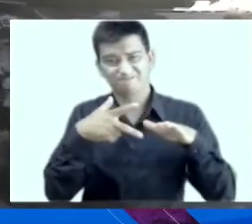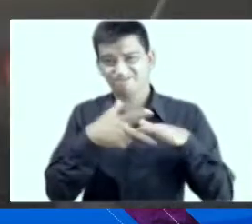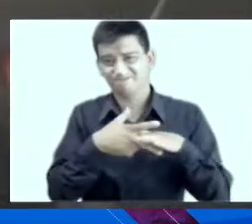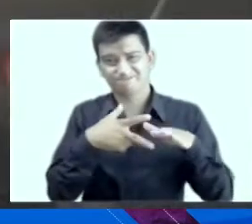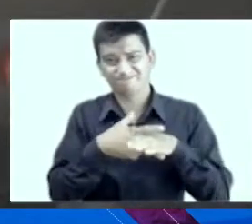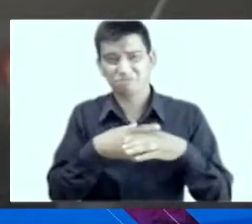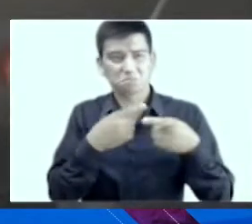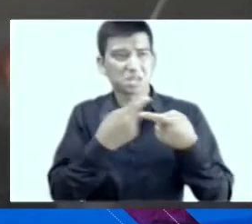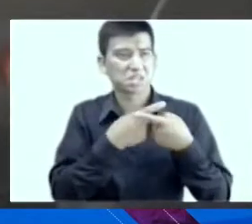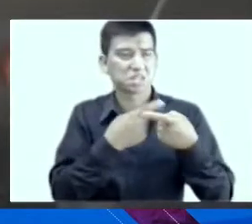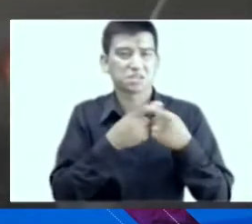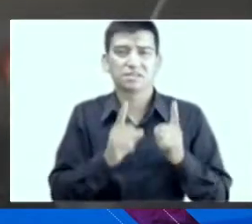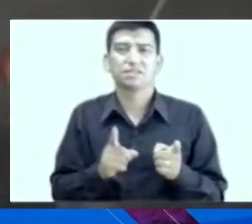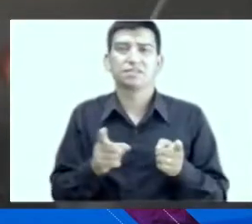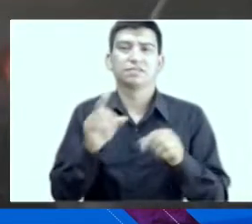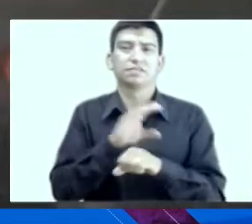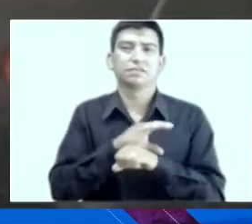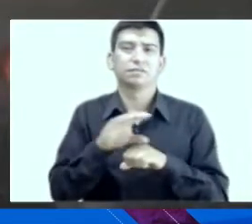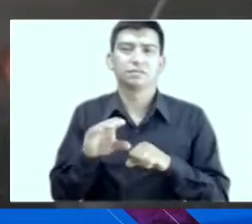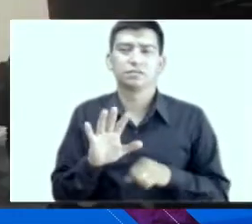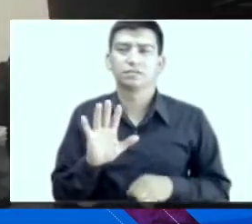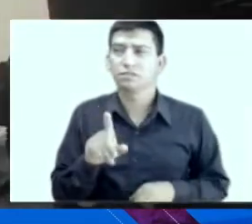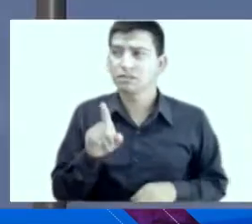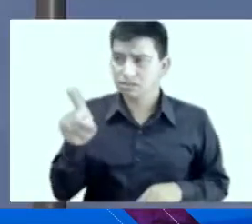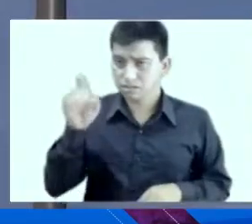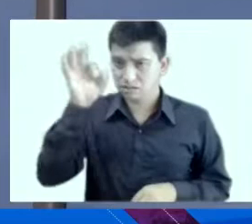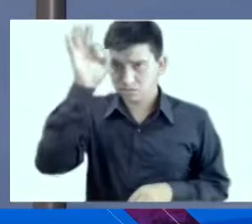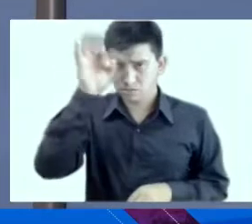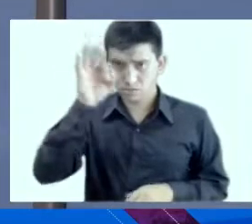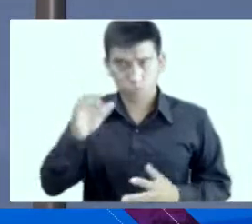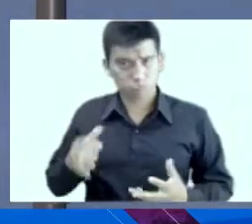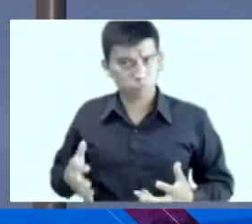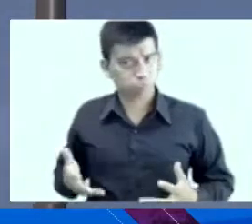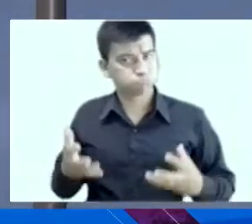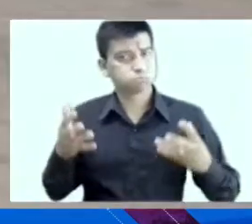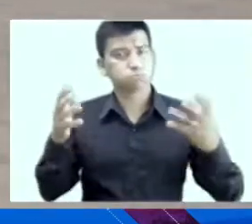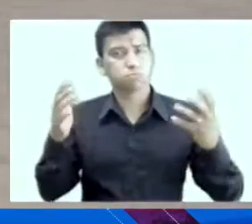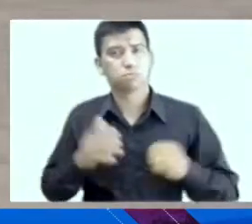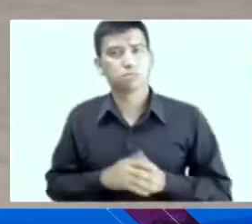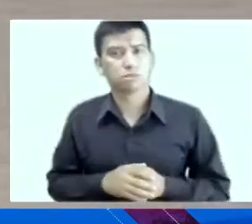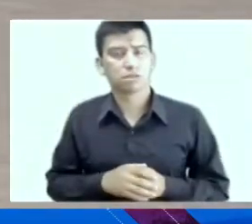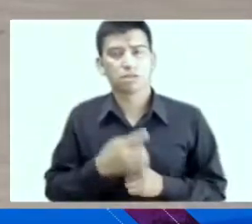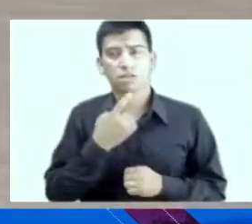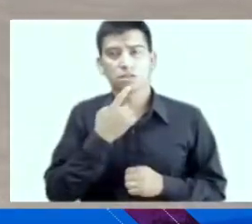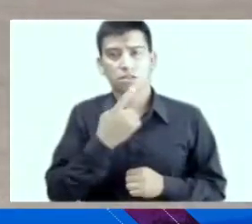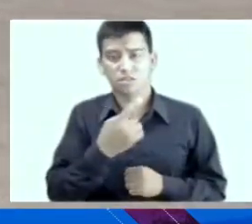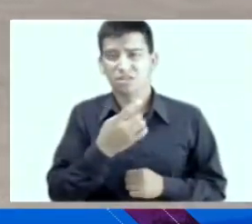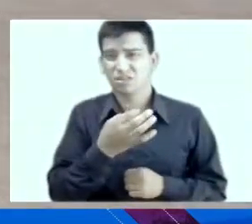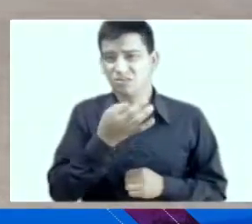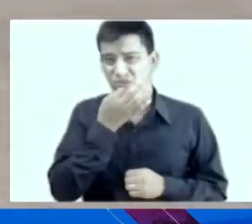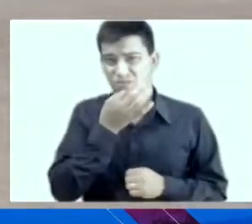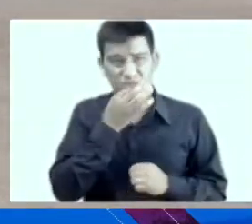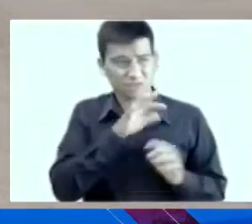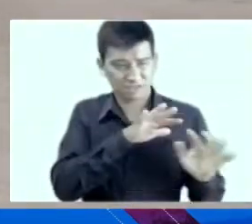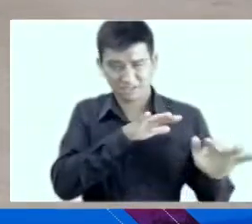y quien más elevó el tono fue Boris Johnson en Kiev, que dijo que si en caso de ocurrir una invasión,